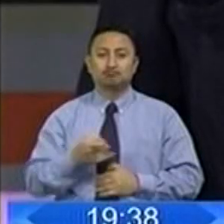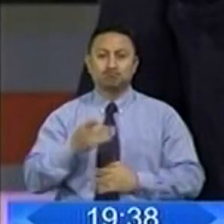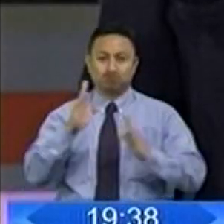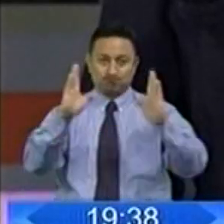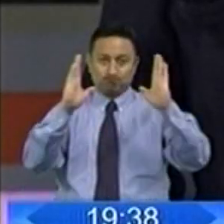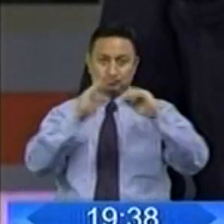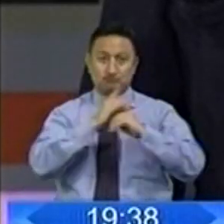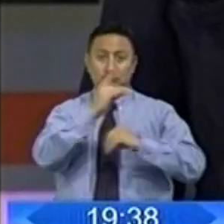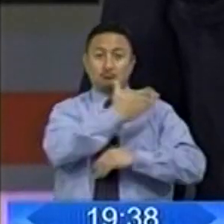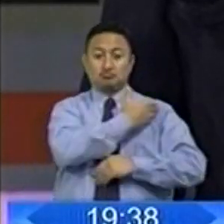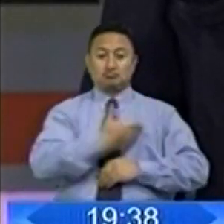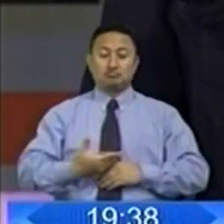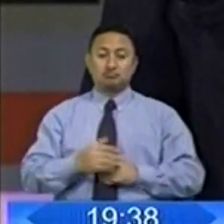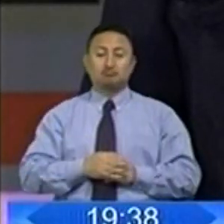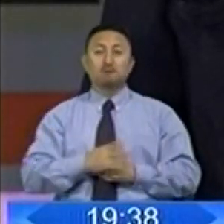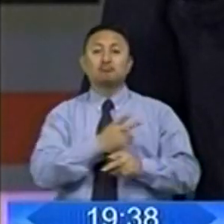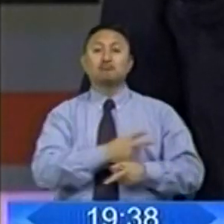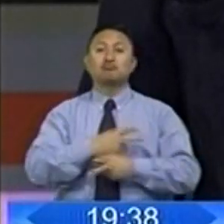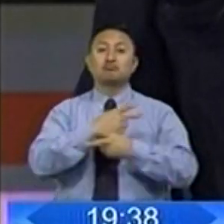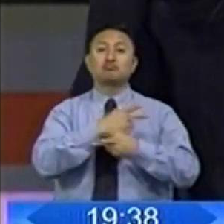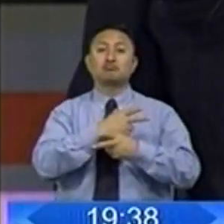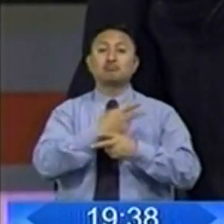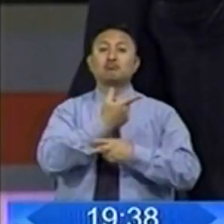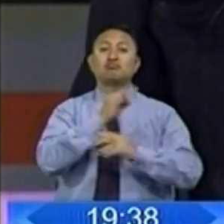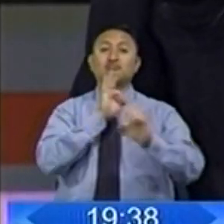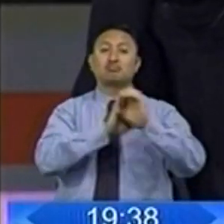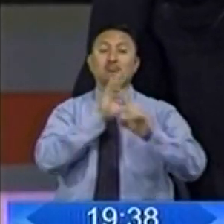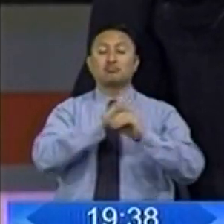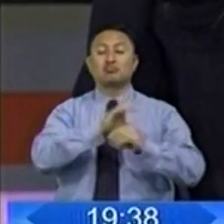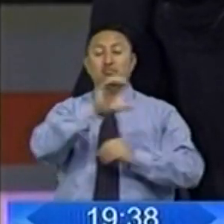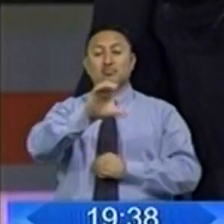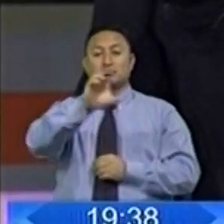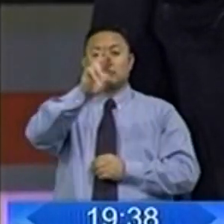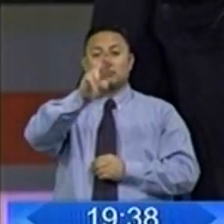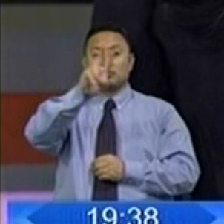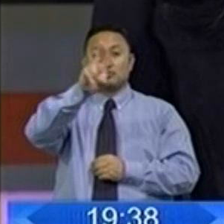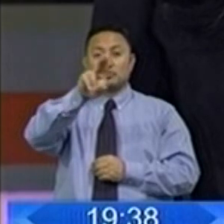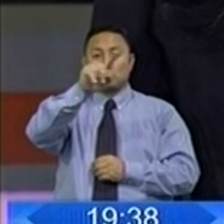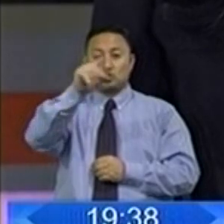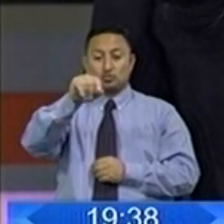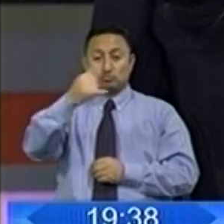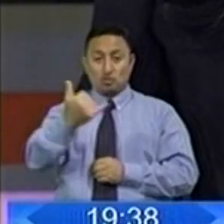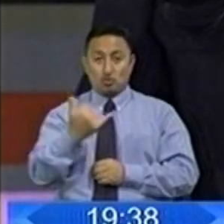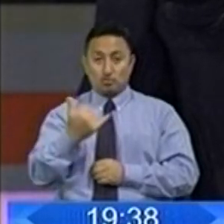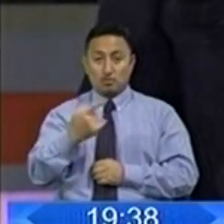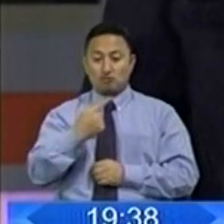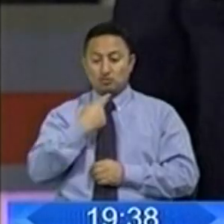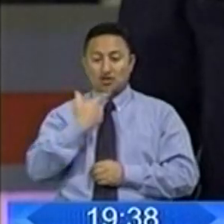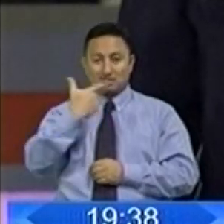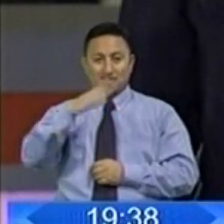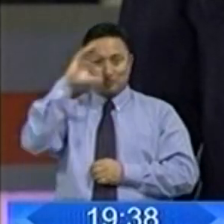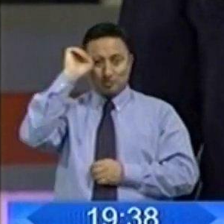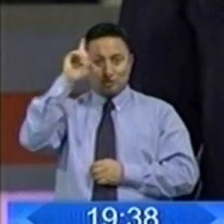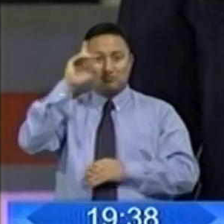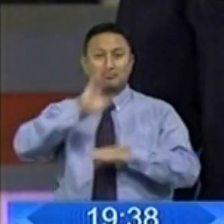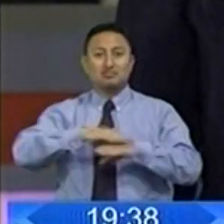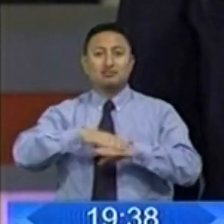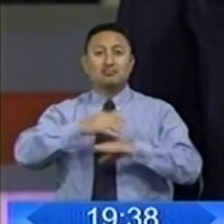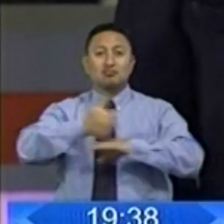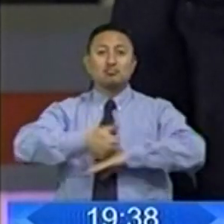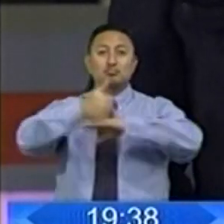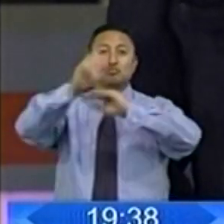Atención, el presidente del Consejo de Participación Ciudadana, Cristian Cruz, en una primera rueda de prensa institucional se pronunció sobre el dictamen de la